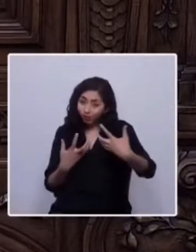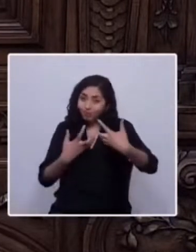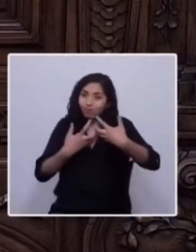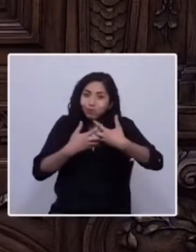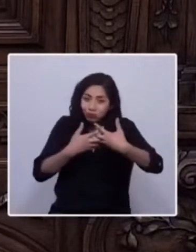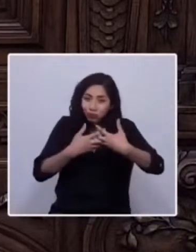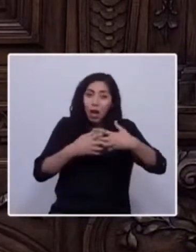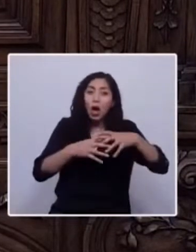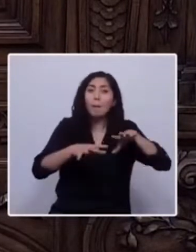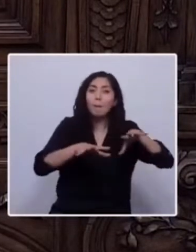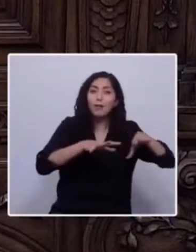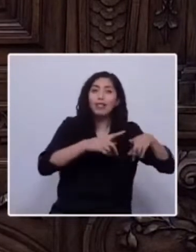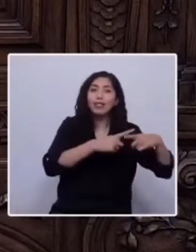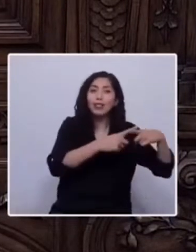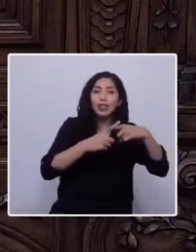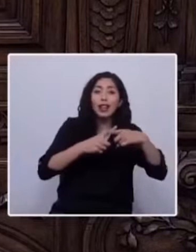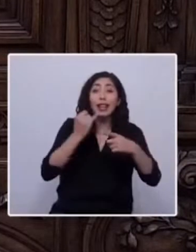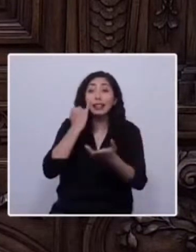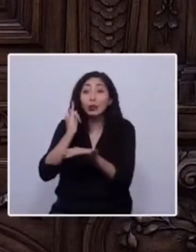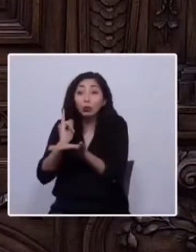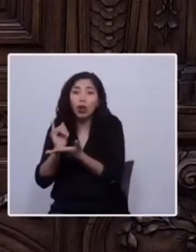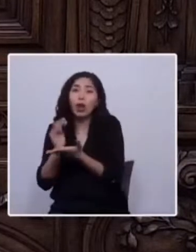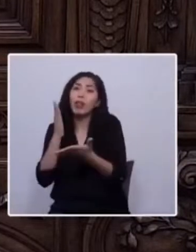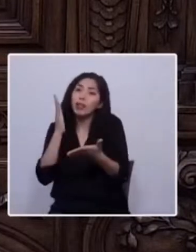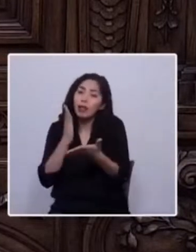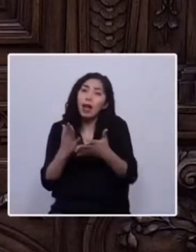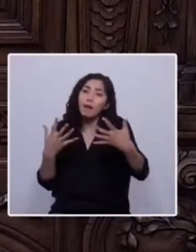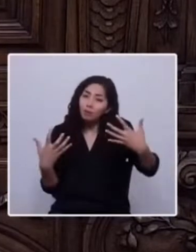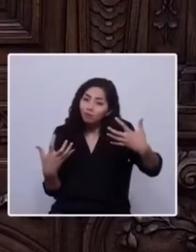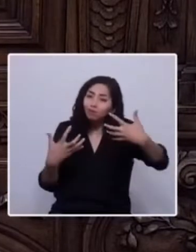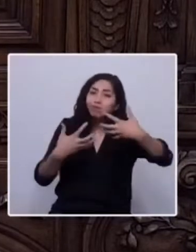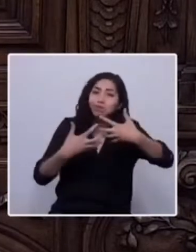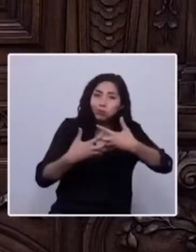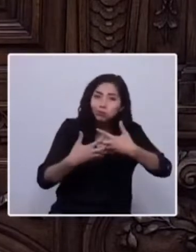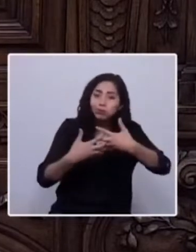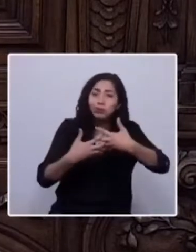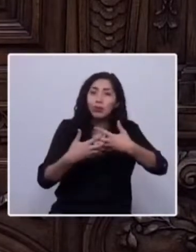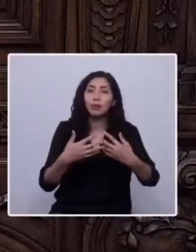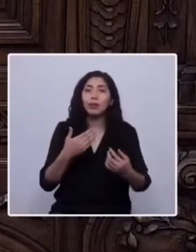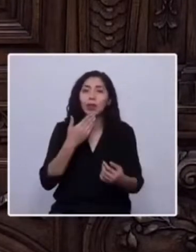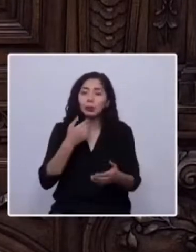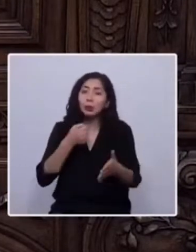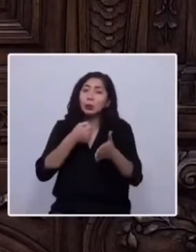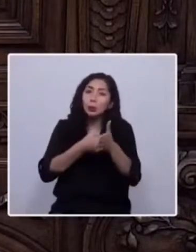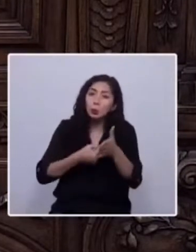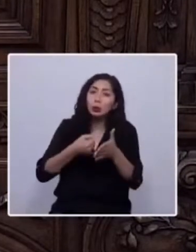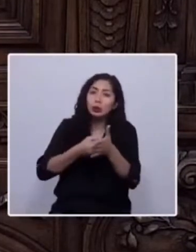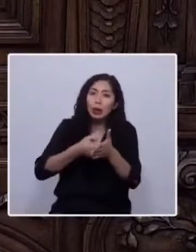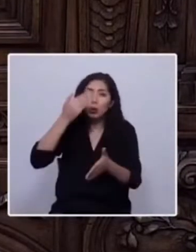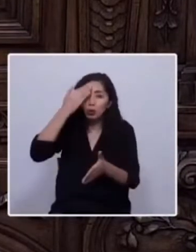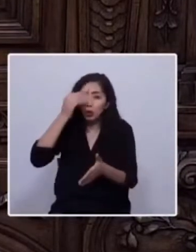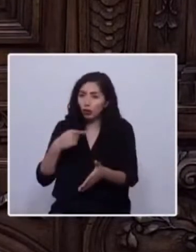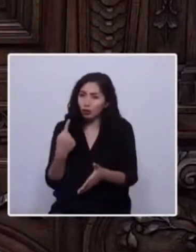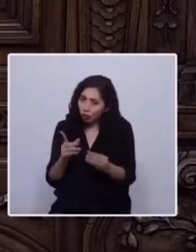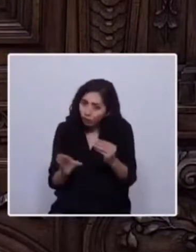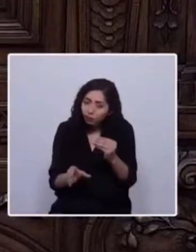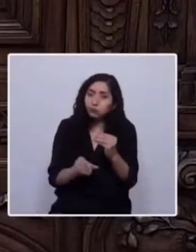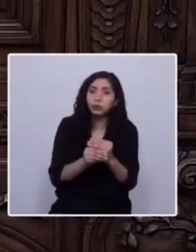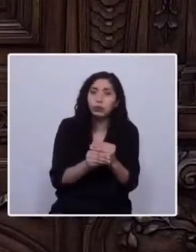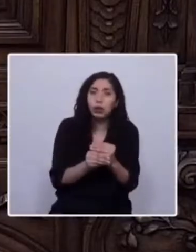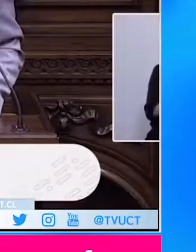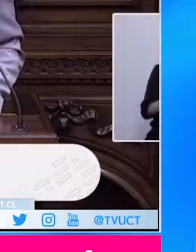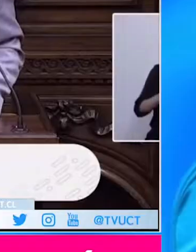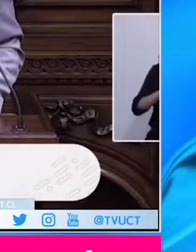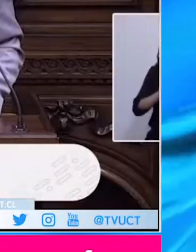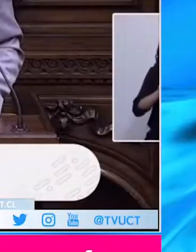esfuerzos, ¿no? Ni energía ni tiempo para que las cosas salieran lo mejor posible. Por lo tanto, todos tuvimos un nivel de concentración y